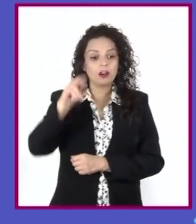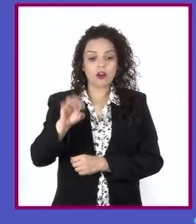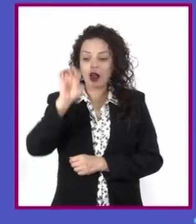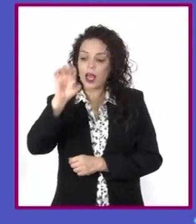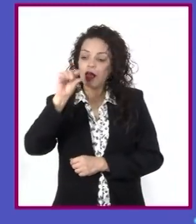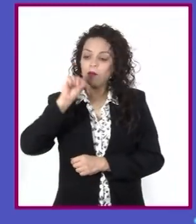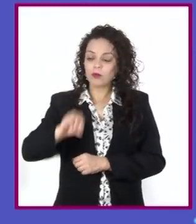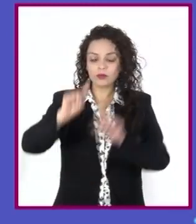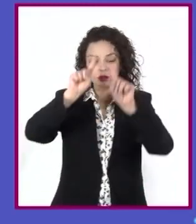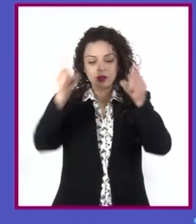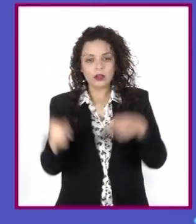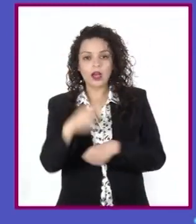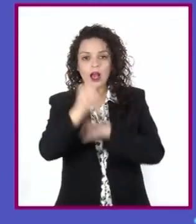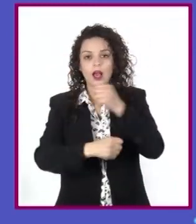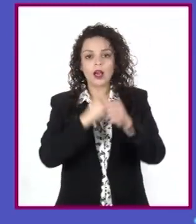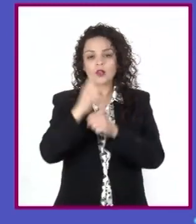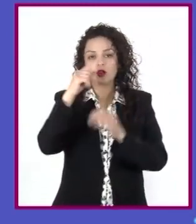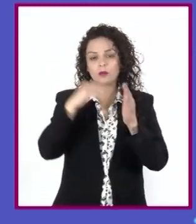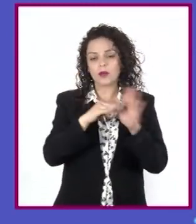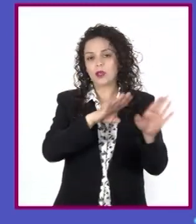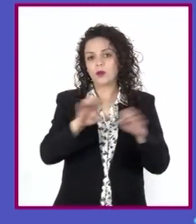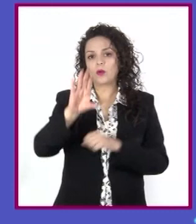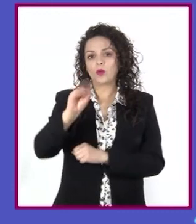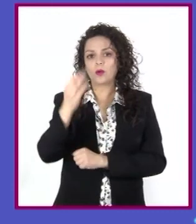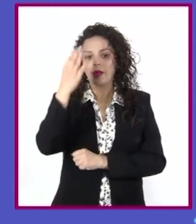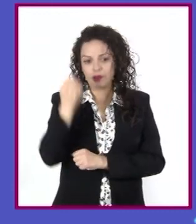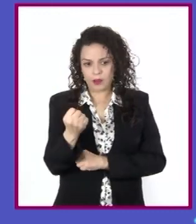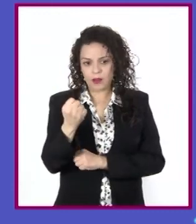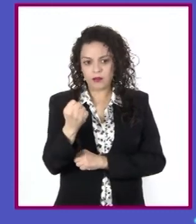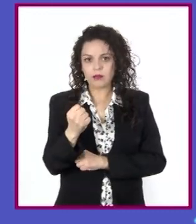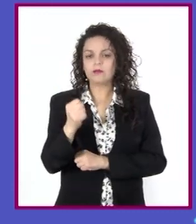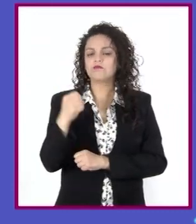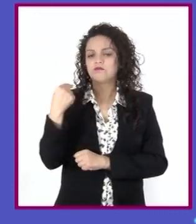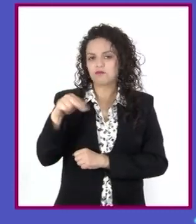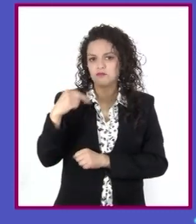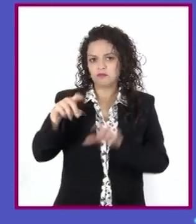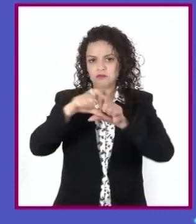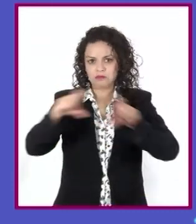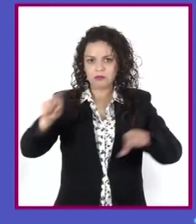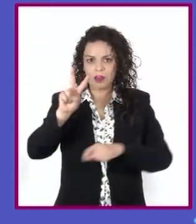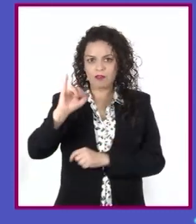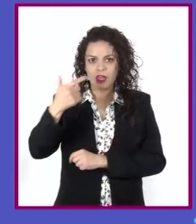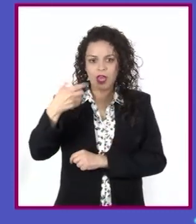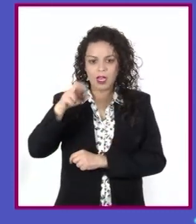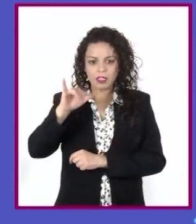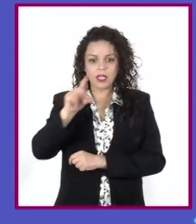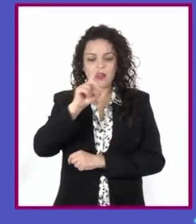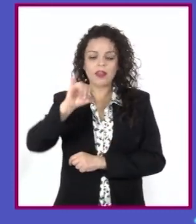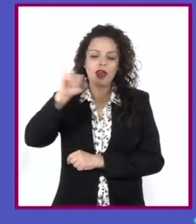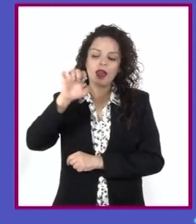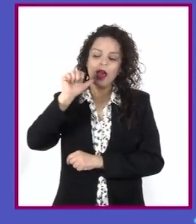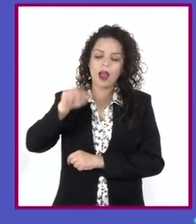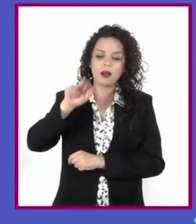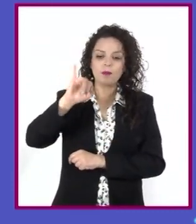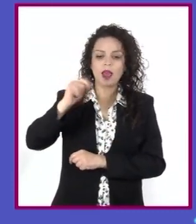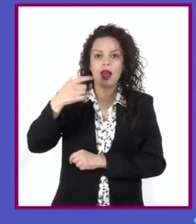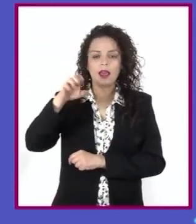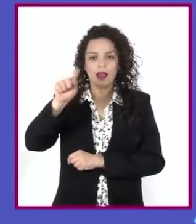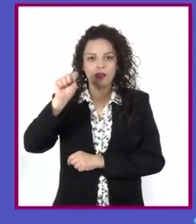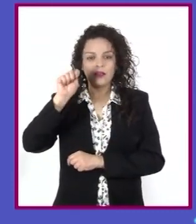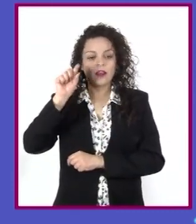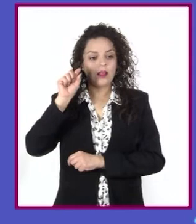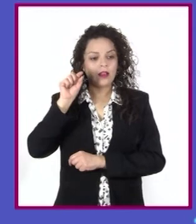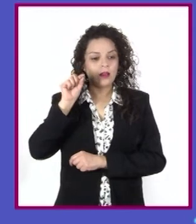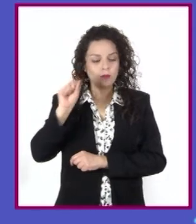entre paréntesis, 1999. Vigencia de Jean Piaget, México, siglo XXI.